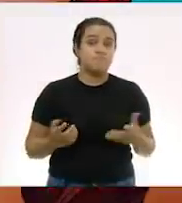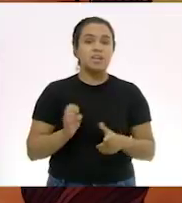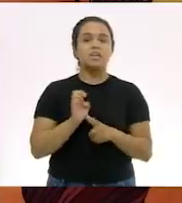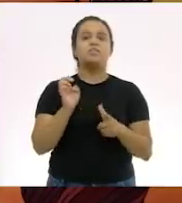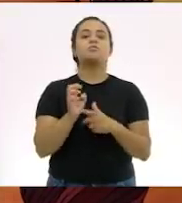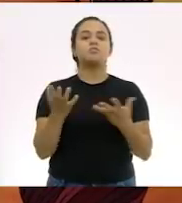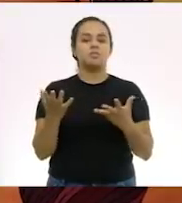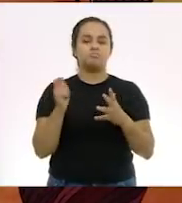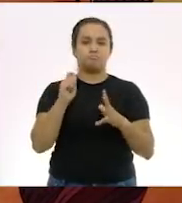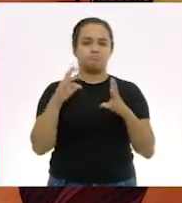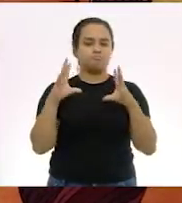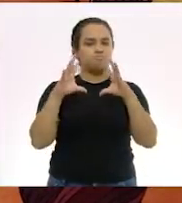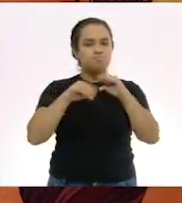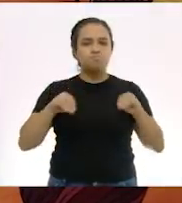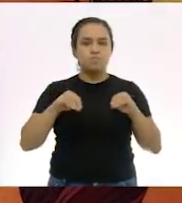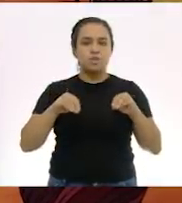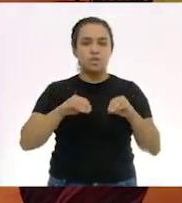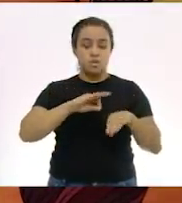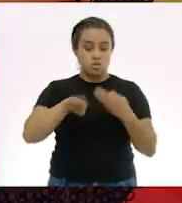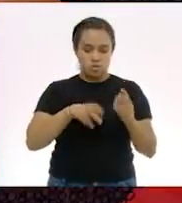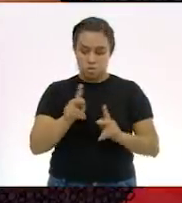sueños.